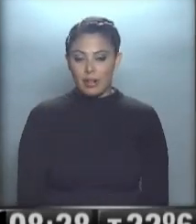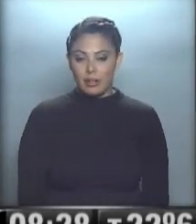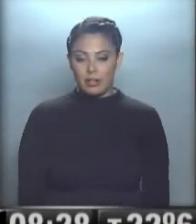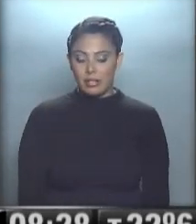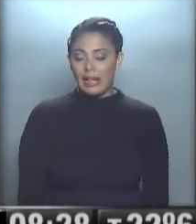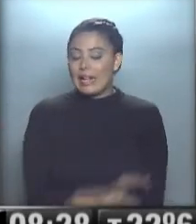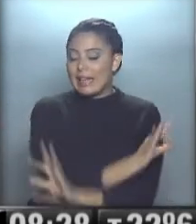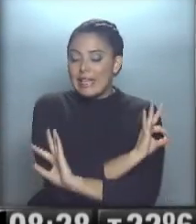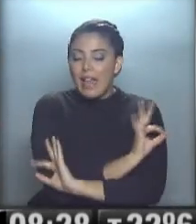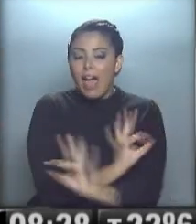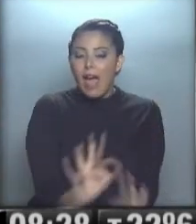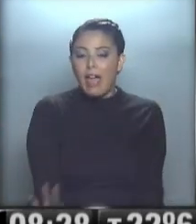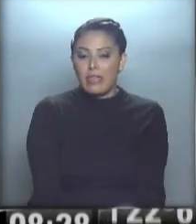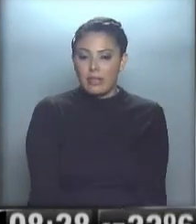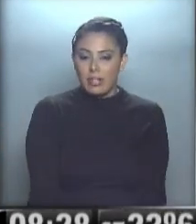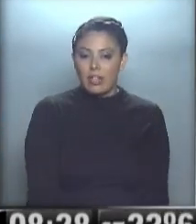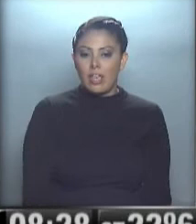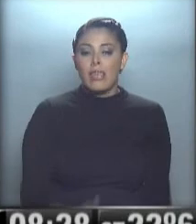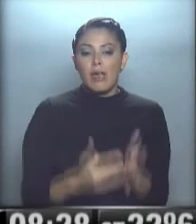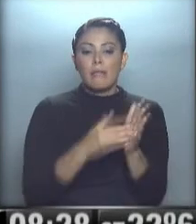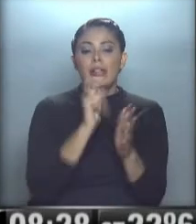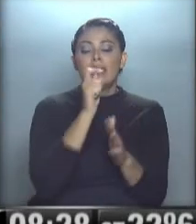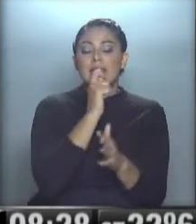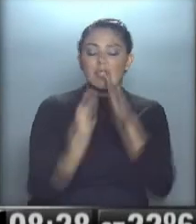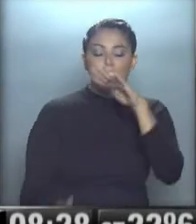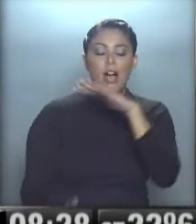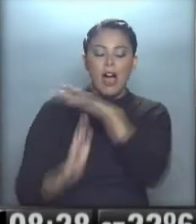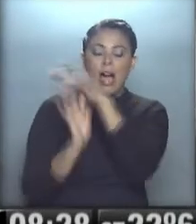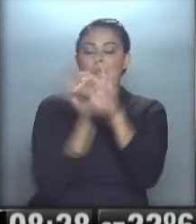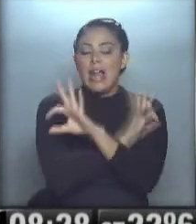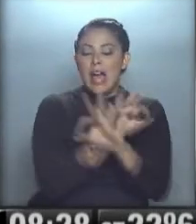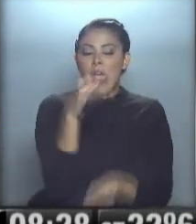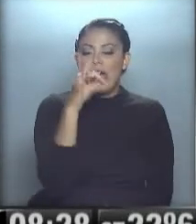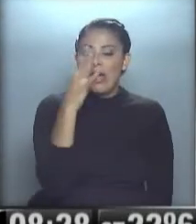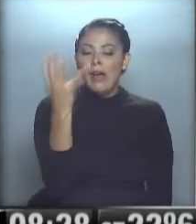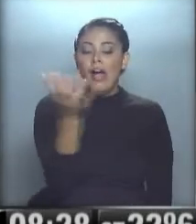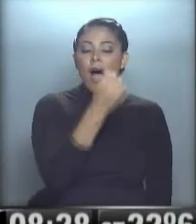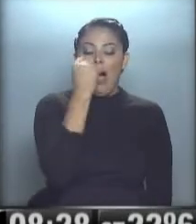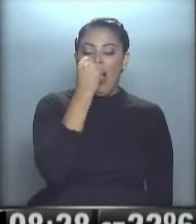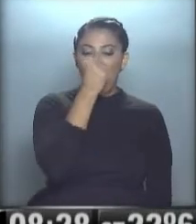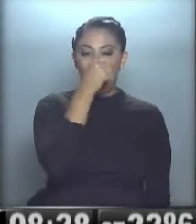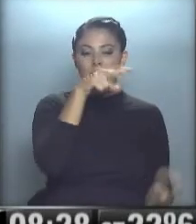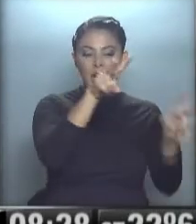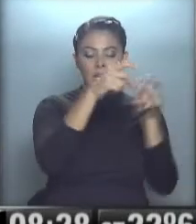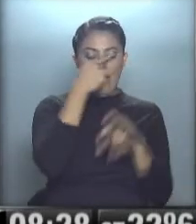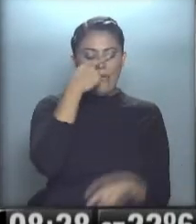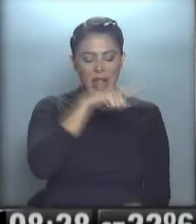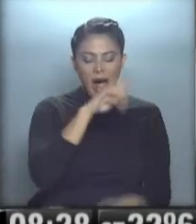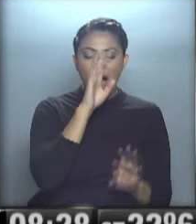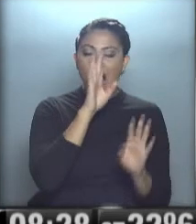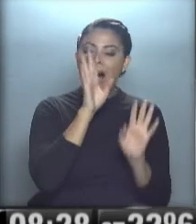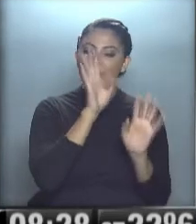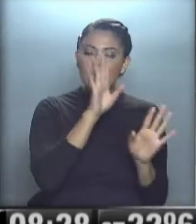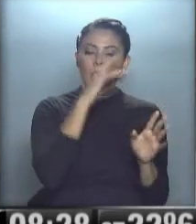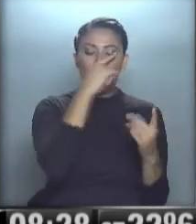nadie, en virtud del ejercicio de su posición dominante, se apropie del excedente de la cadena. Eso es lo que hemos hablado con